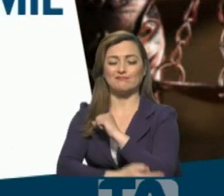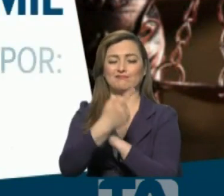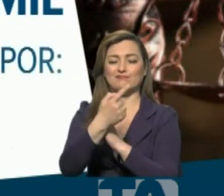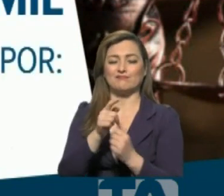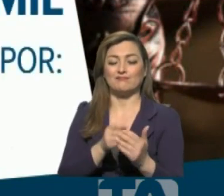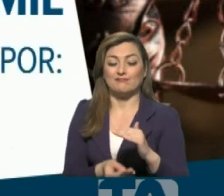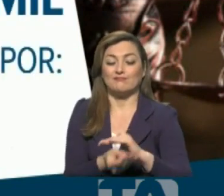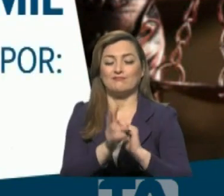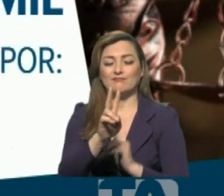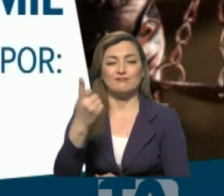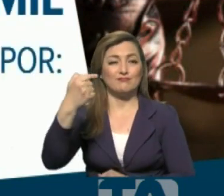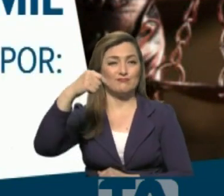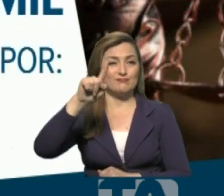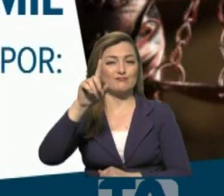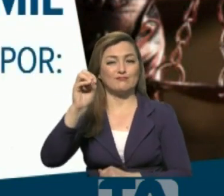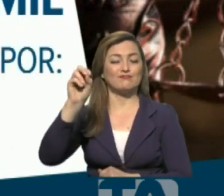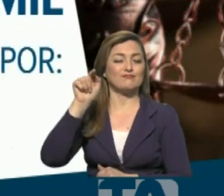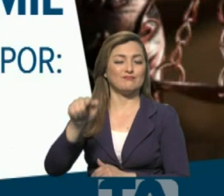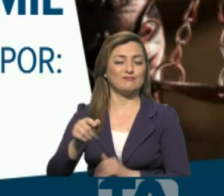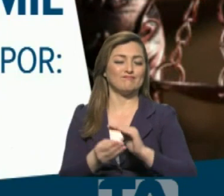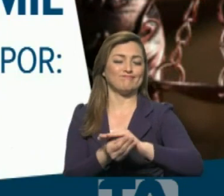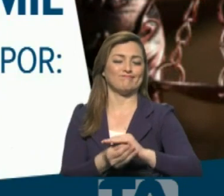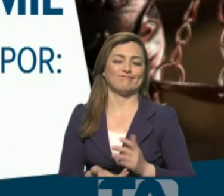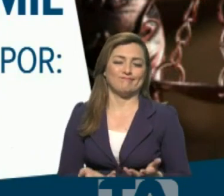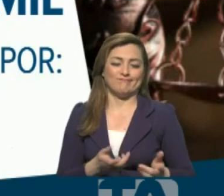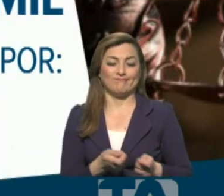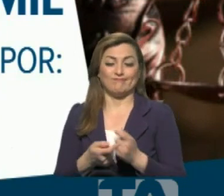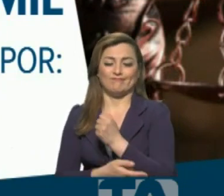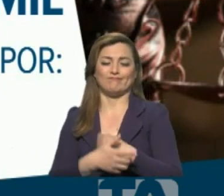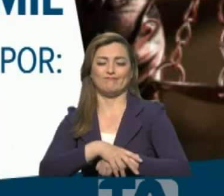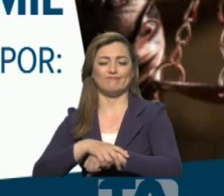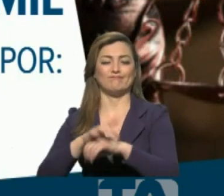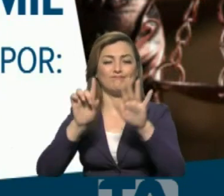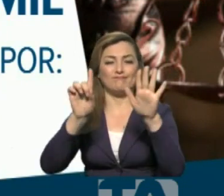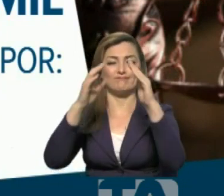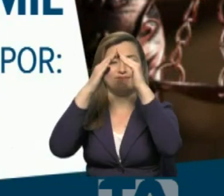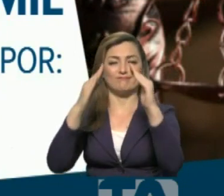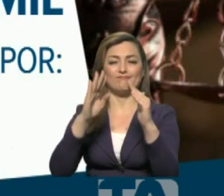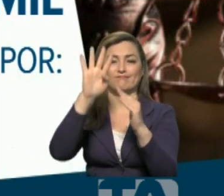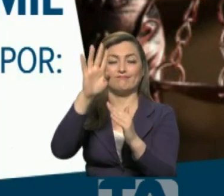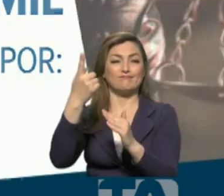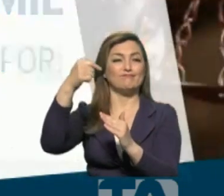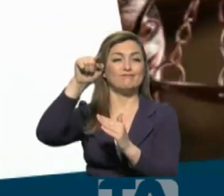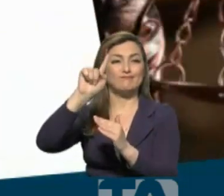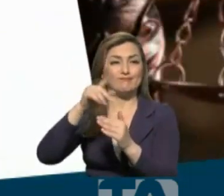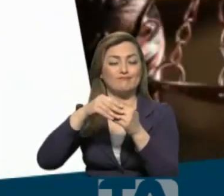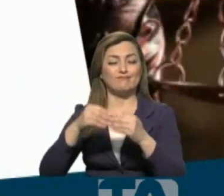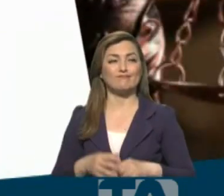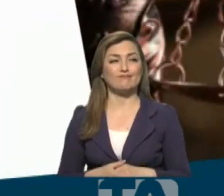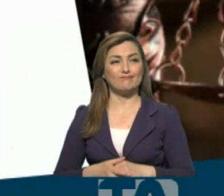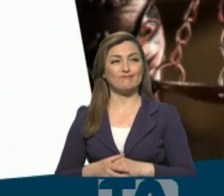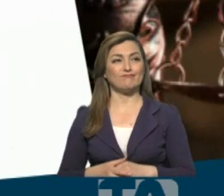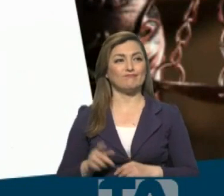2.100.000 dólares en coimas. Se le confiscaron además 6 propiedades valoradas en 4 millones de dólares.